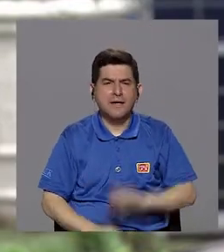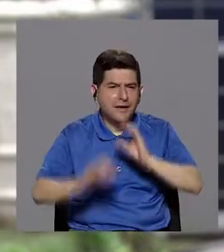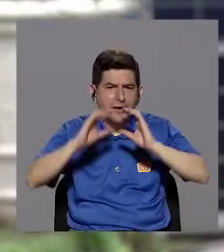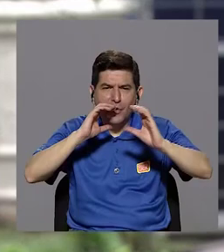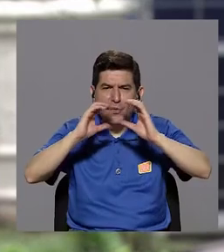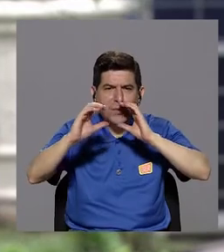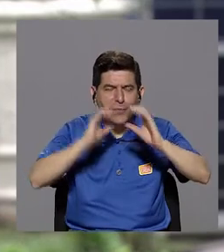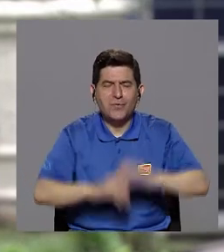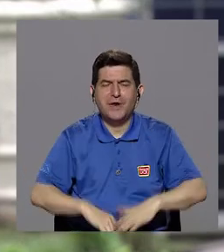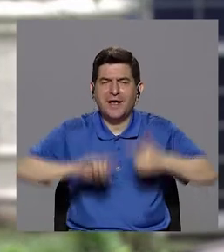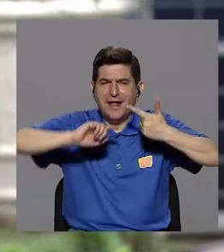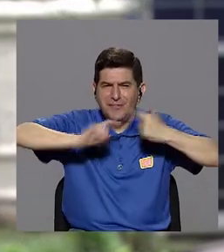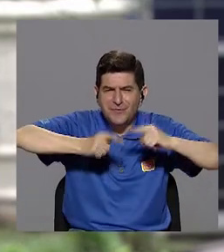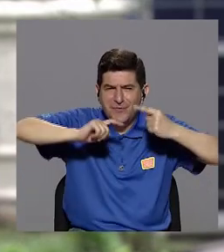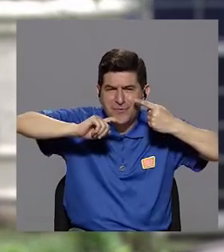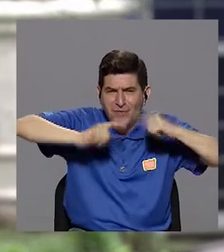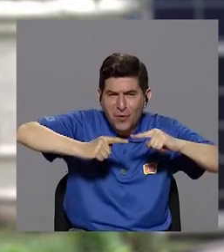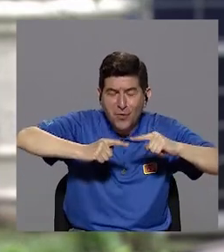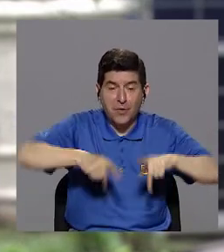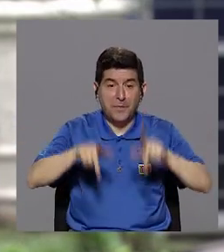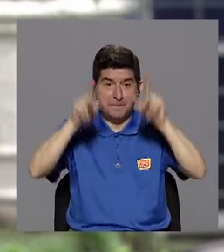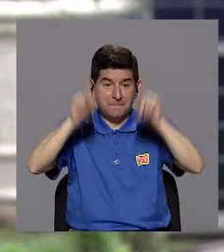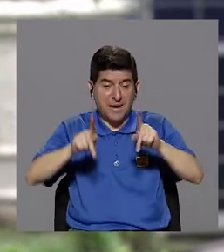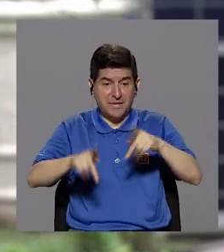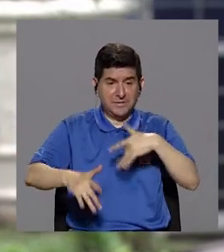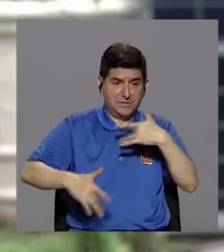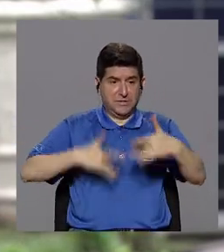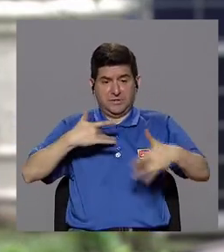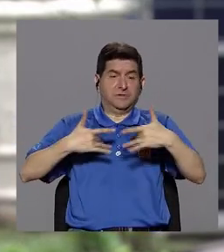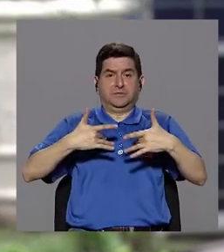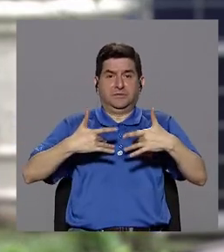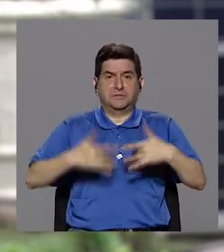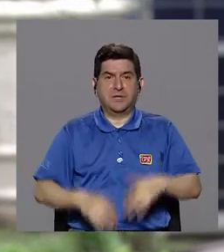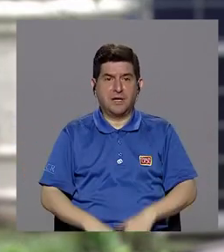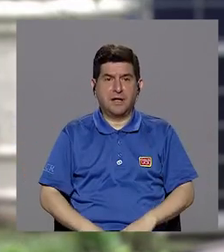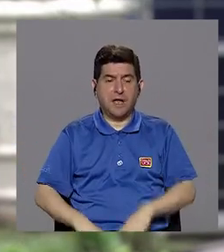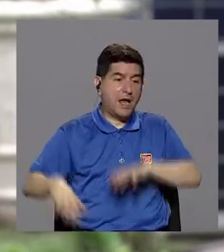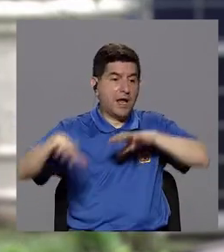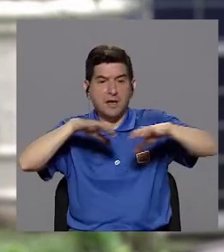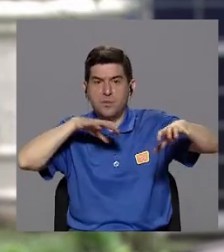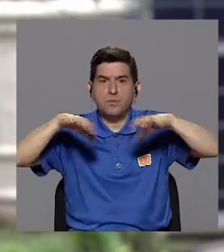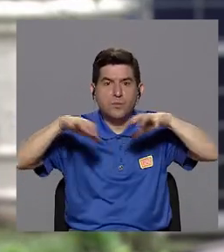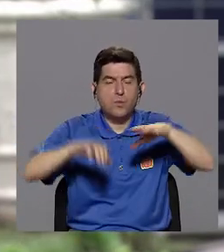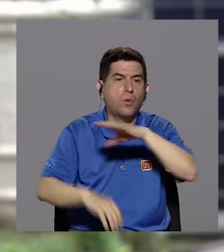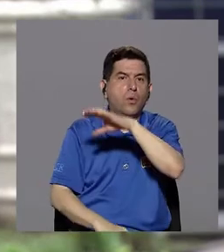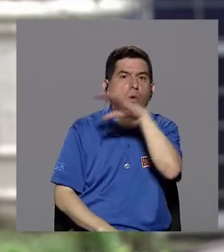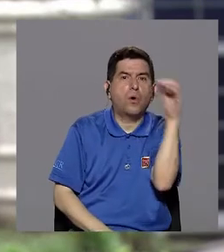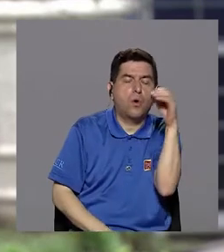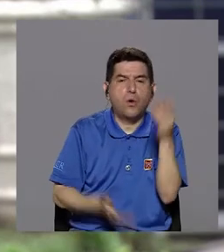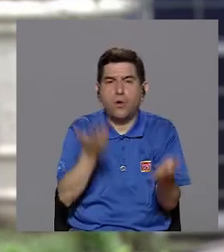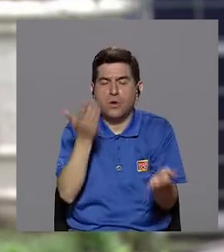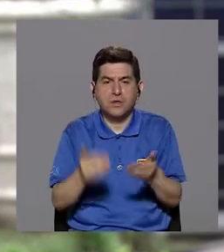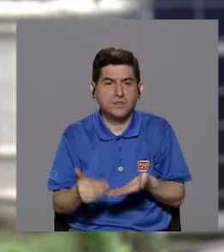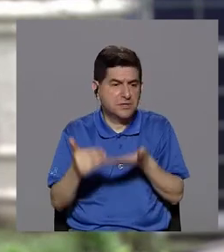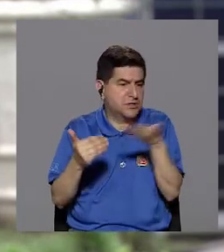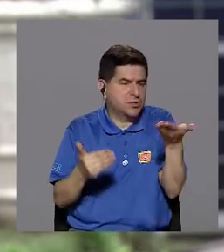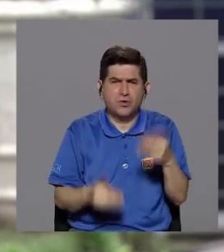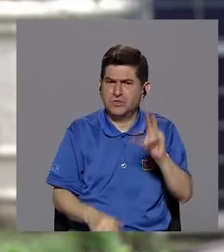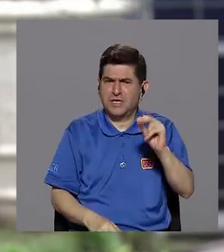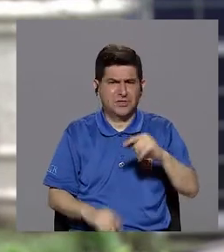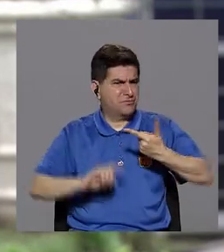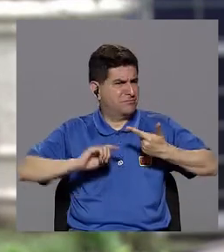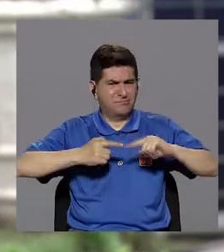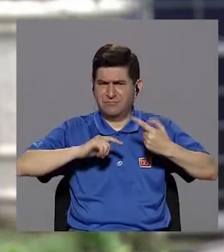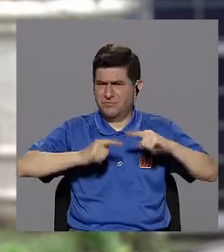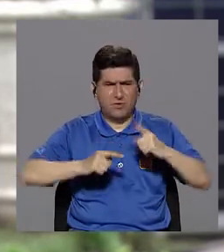señal de dolor, ¿verdad? Que la persona percibe, por ejemplo, movimientos o cosas que no deberían de